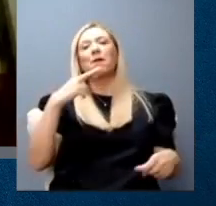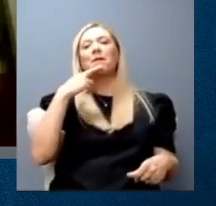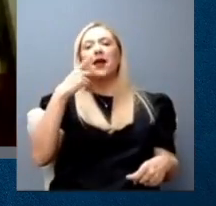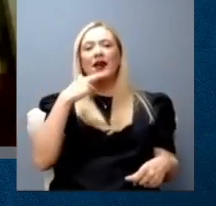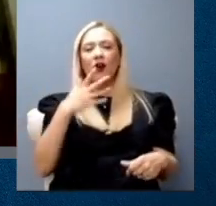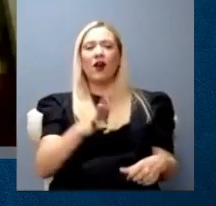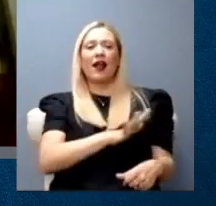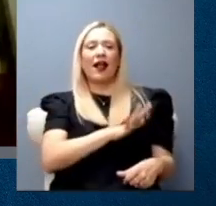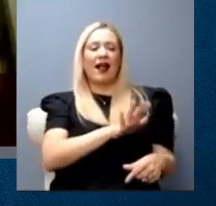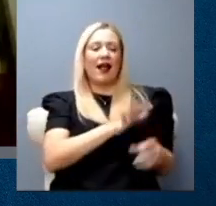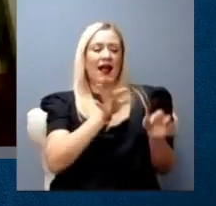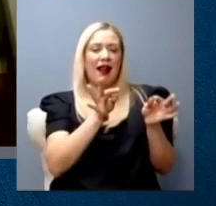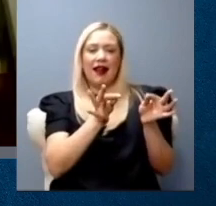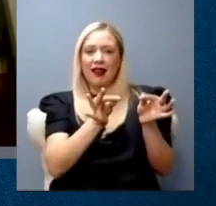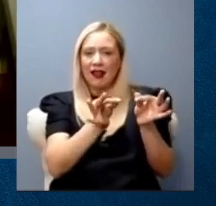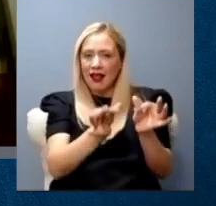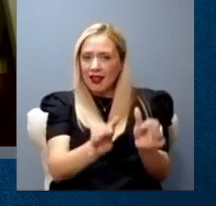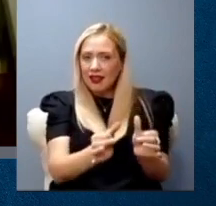calidad y su